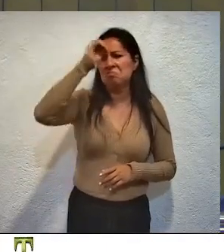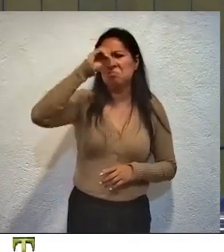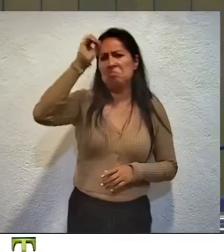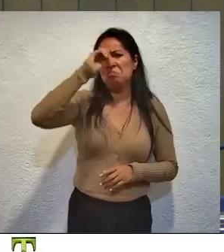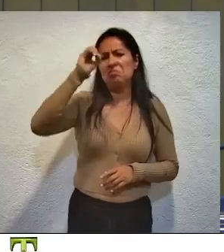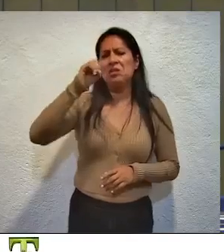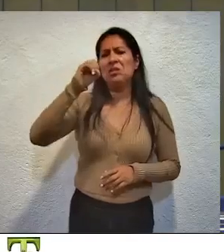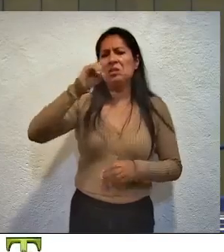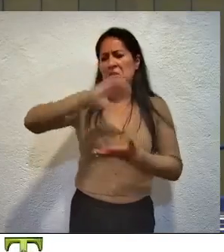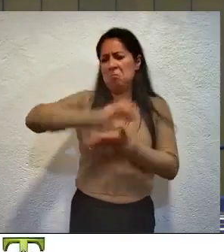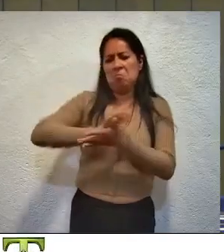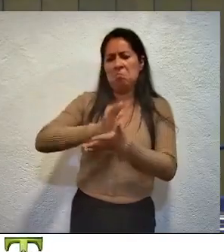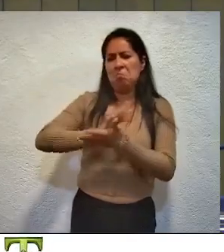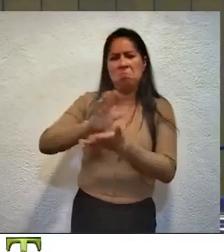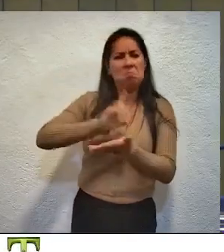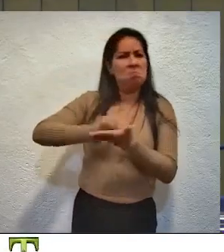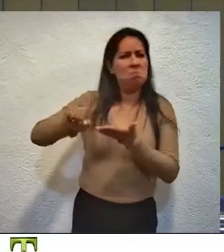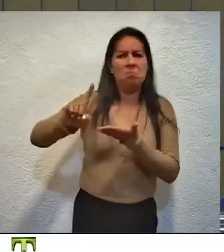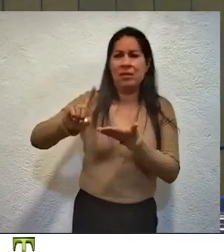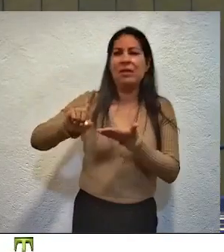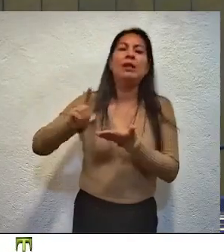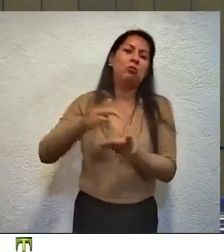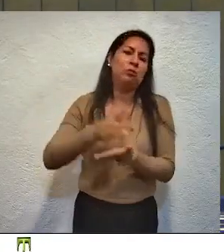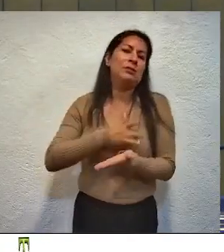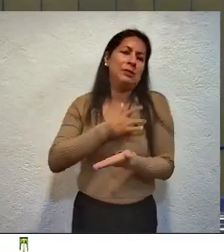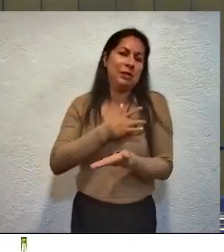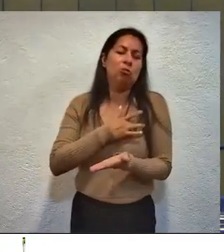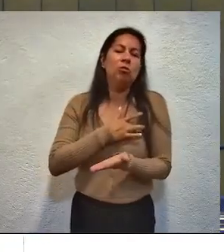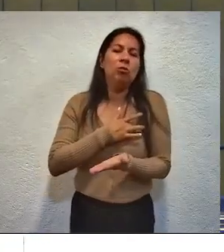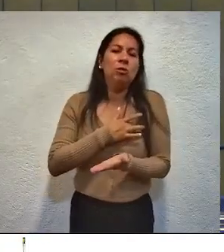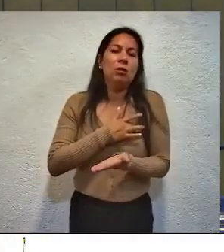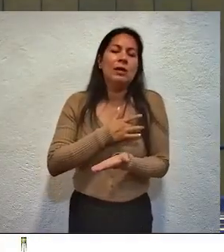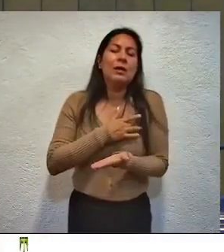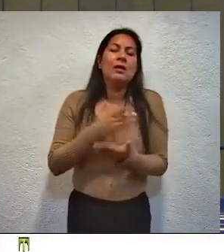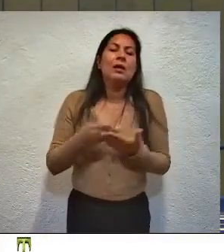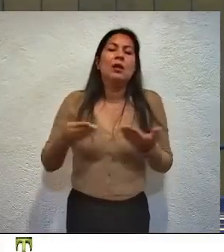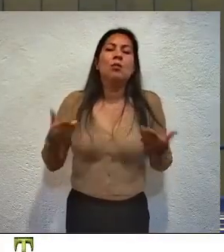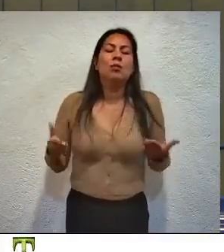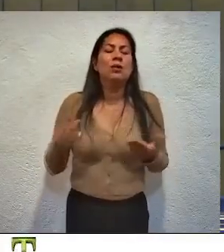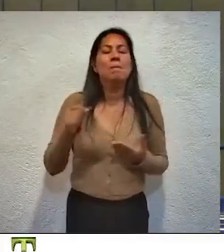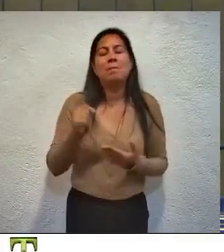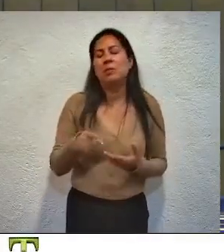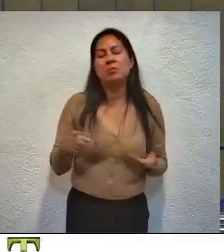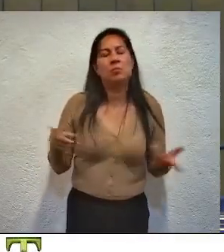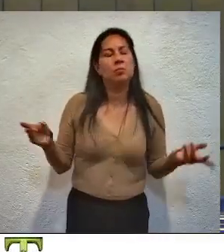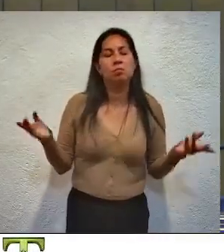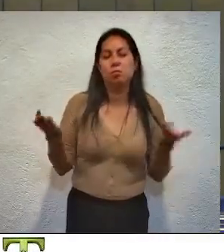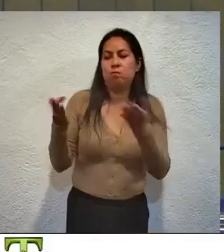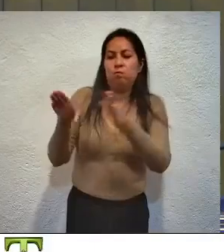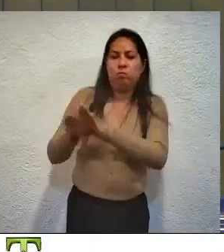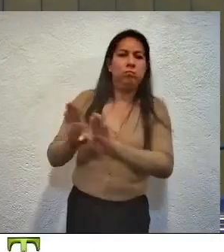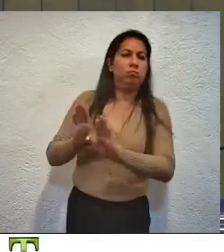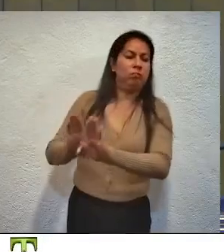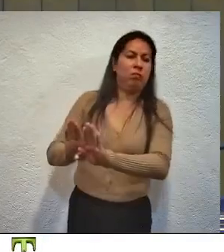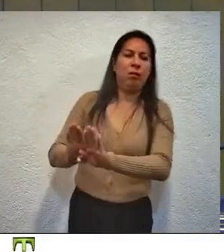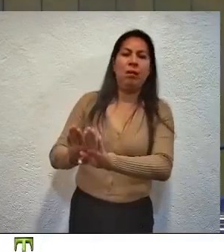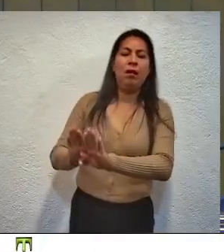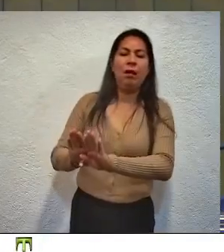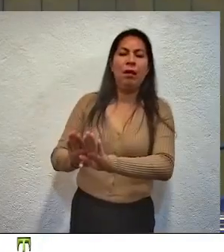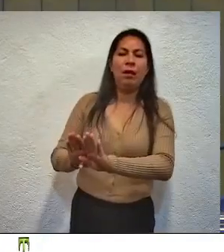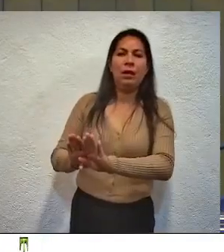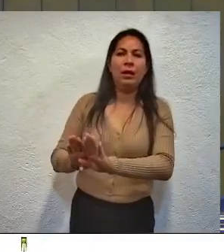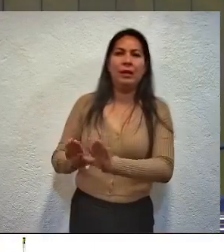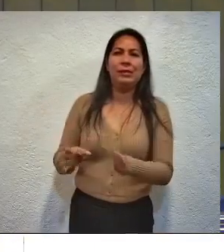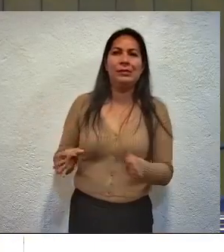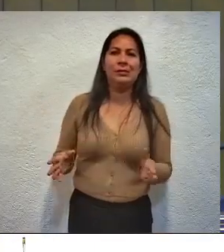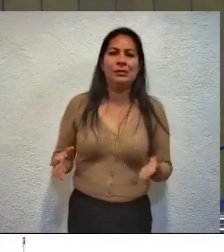la no discriminación. Entonces, me parece que en este momento tampoco se está cerrando la puerta a que